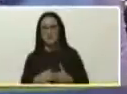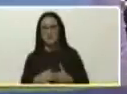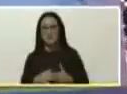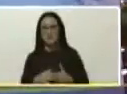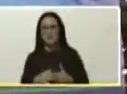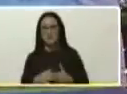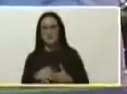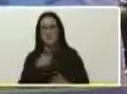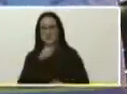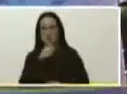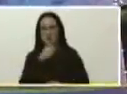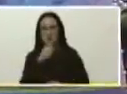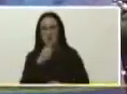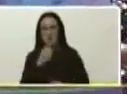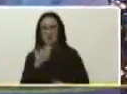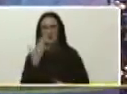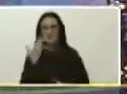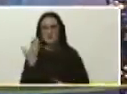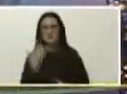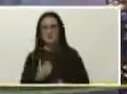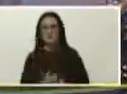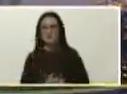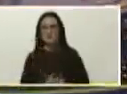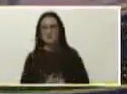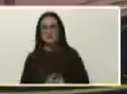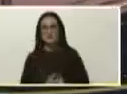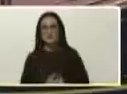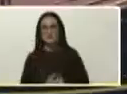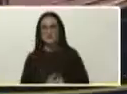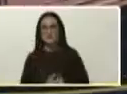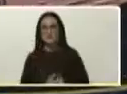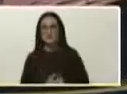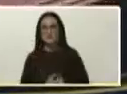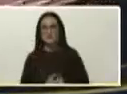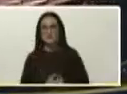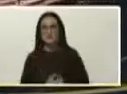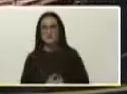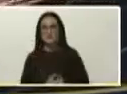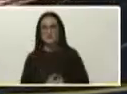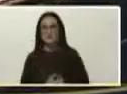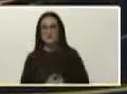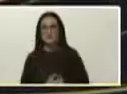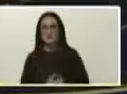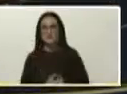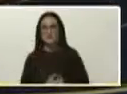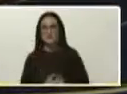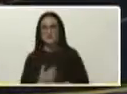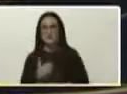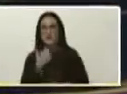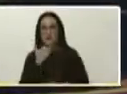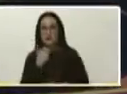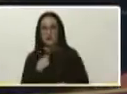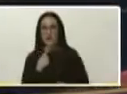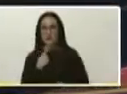No, el micrófono, que te lo pongas bien cerca. Ok, ok. Bueno, yo diría lo siguiente, para